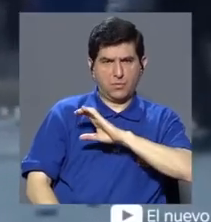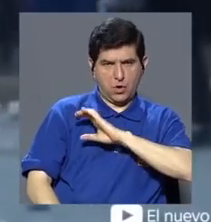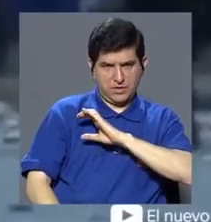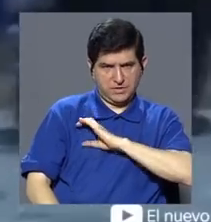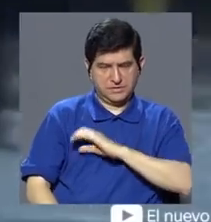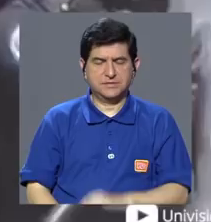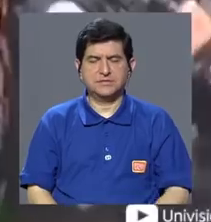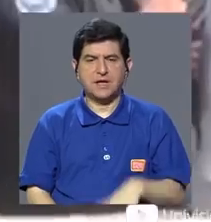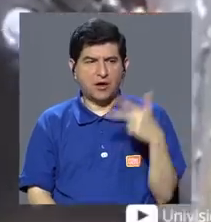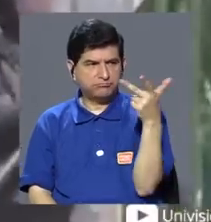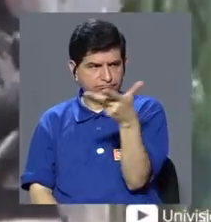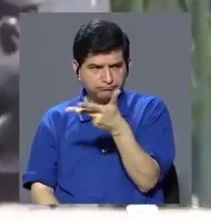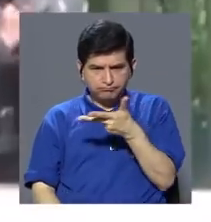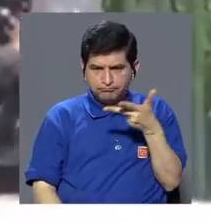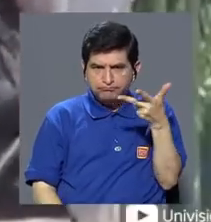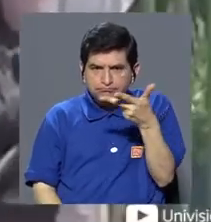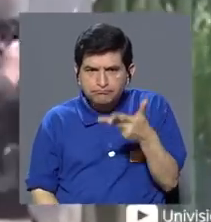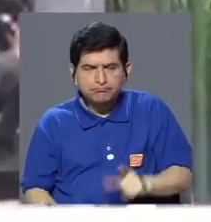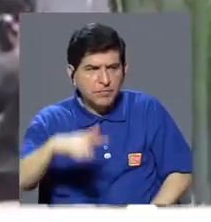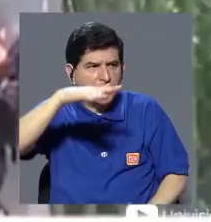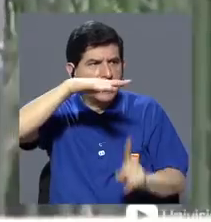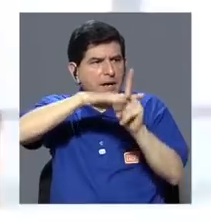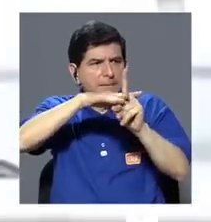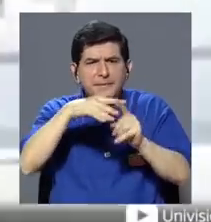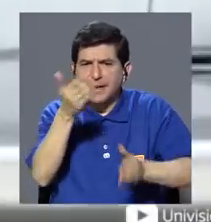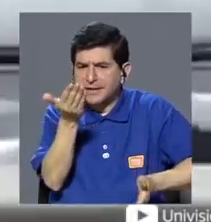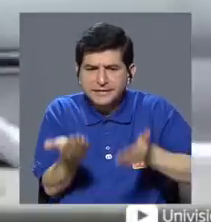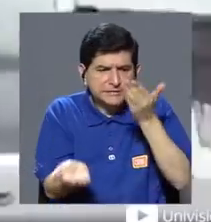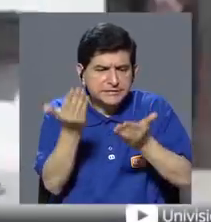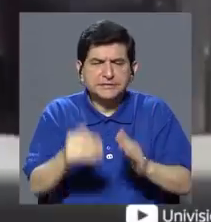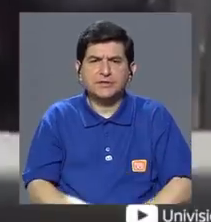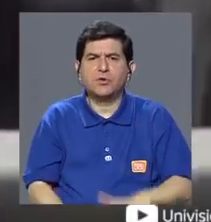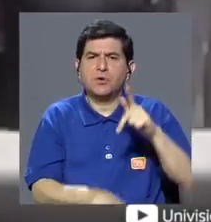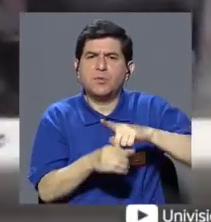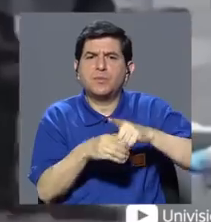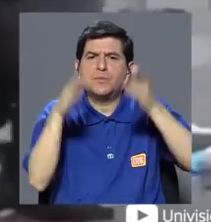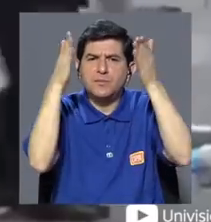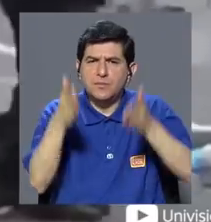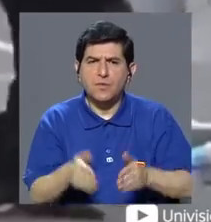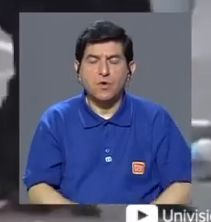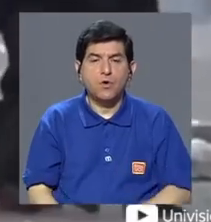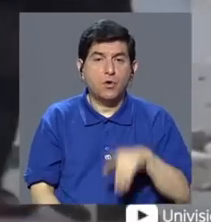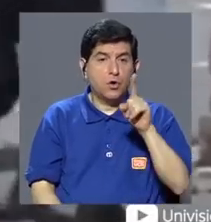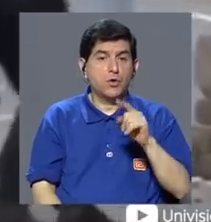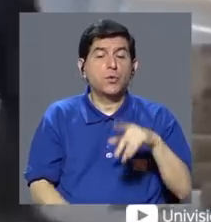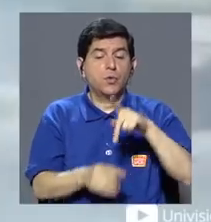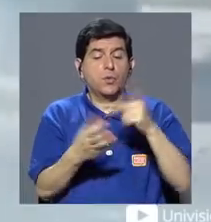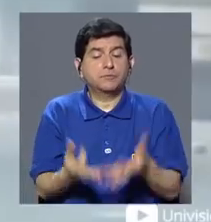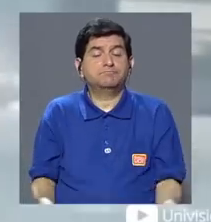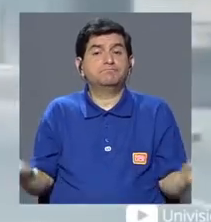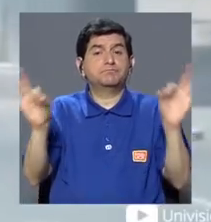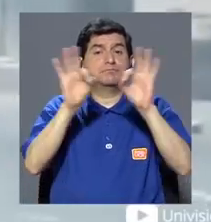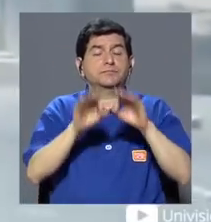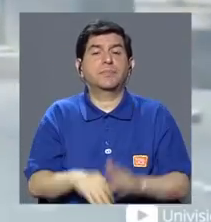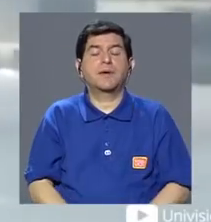la policía que aparece también como otro actor hay un actor que es protagonista que es don álvaro leyva que es